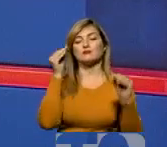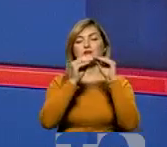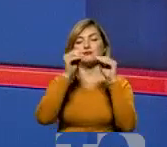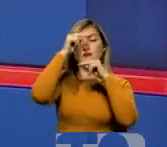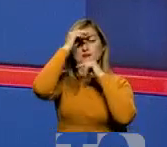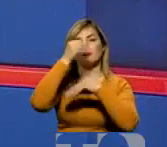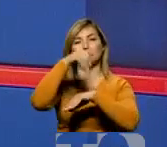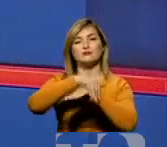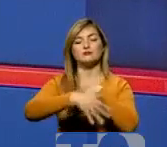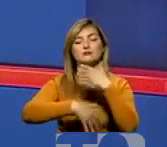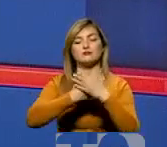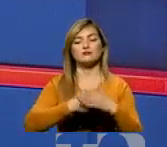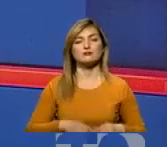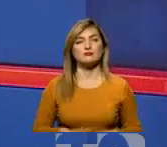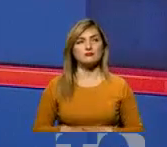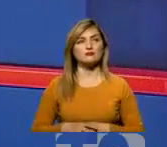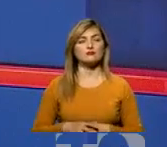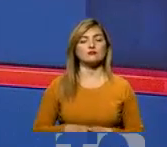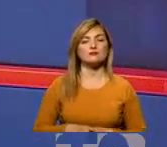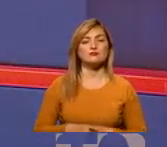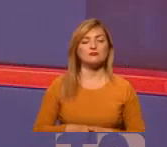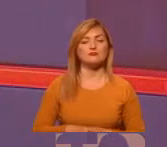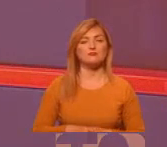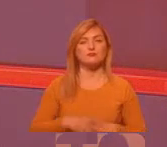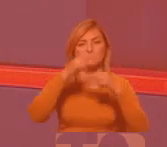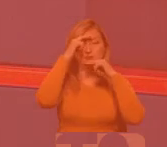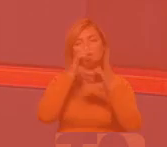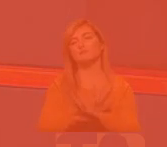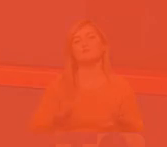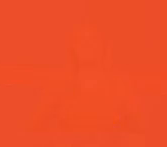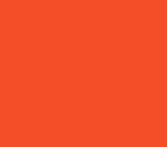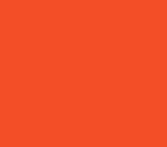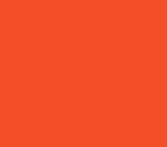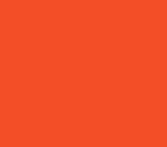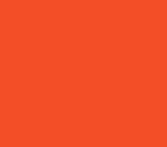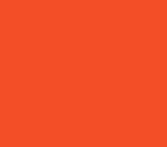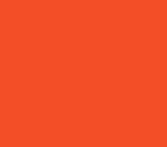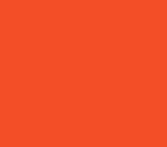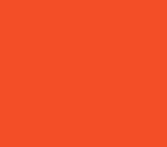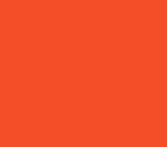noticias. Buena tarde para todos. Buena tarde también para ti, Angie. Amigos, se terminó el tiempo de las noticias.